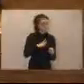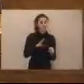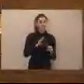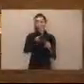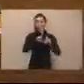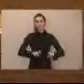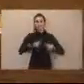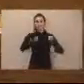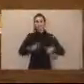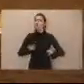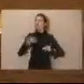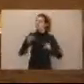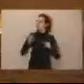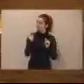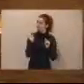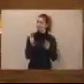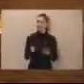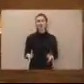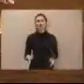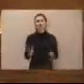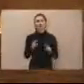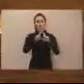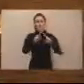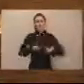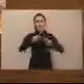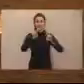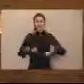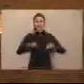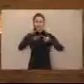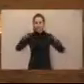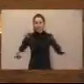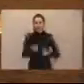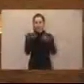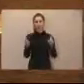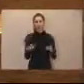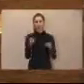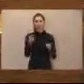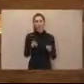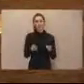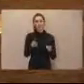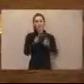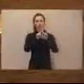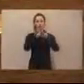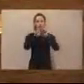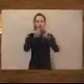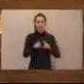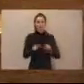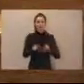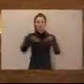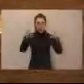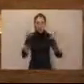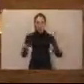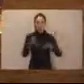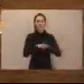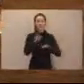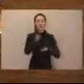multinacionales. Acabo en un momentín. Multinacionales informáticas y empresas y grandes empresas que